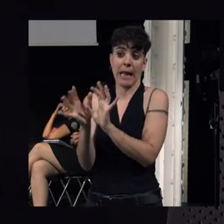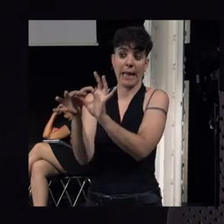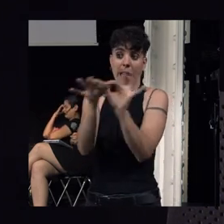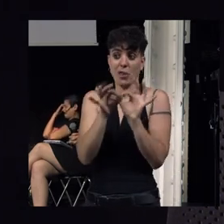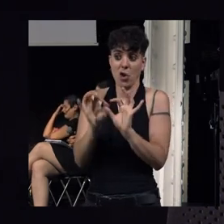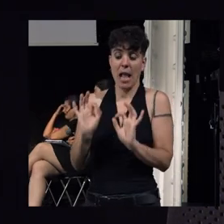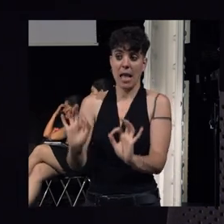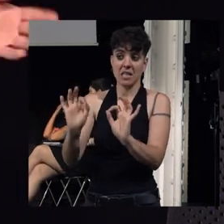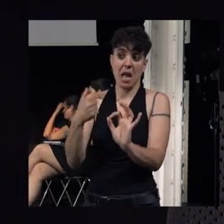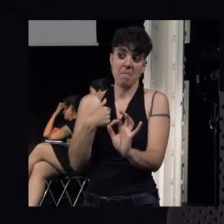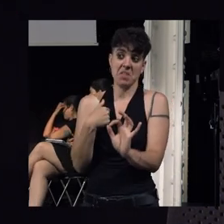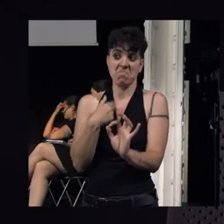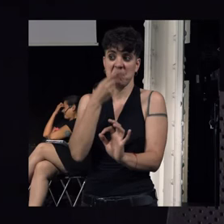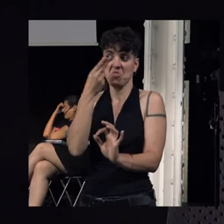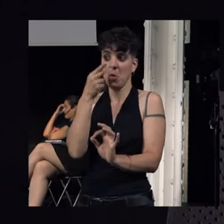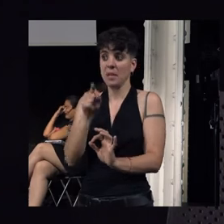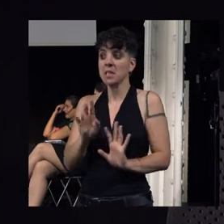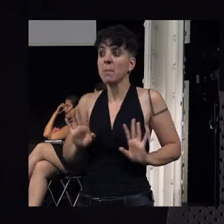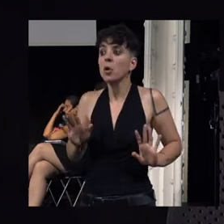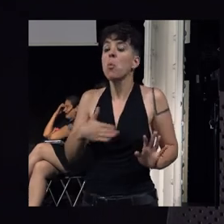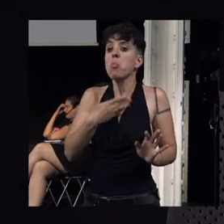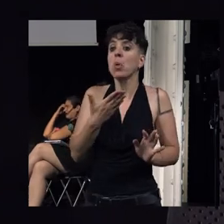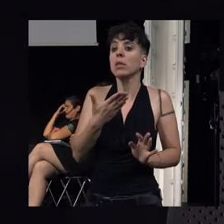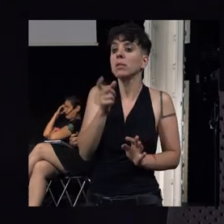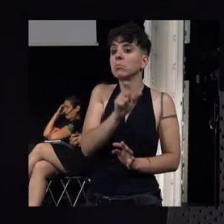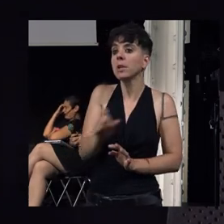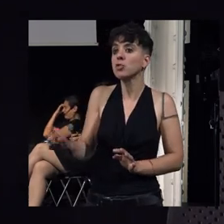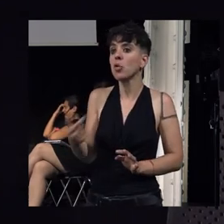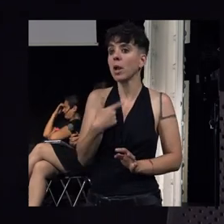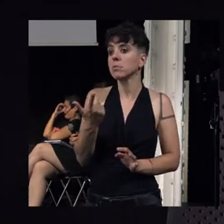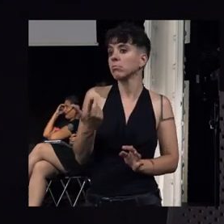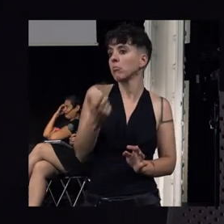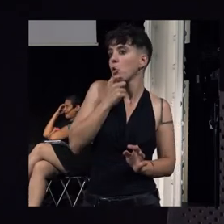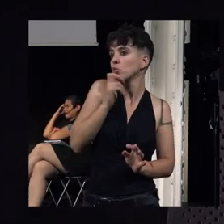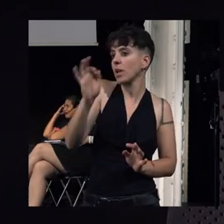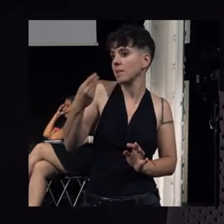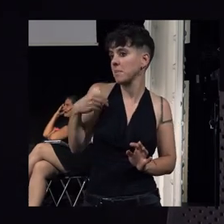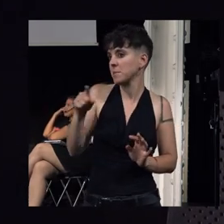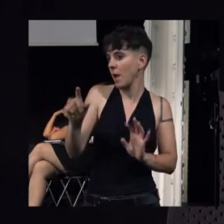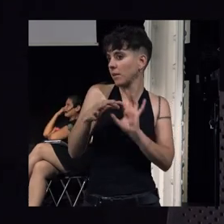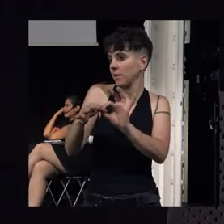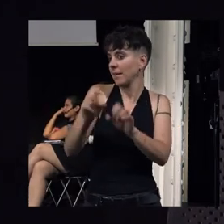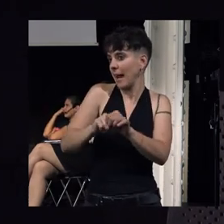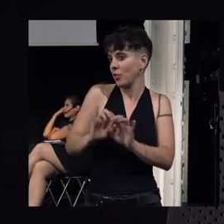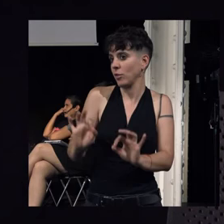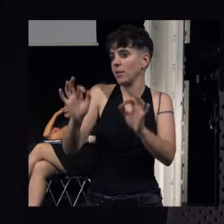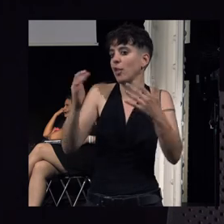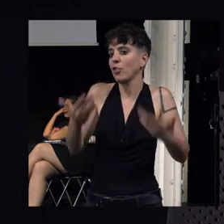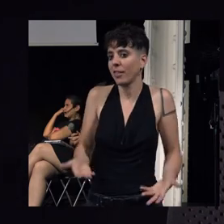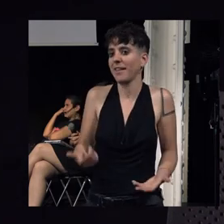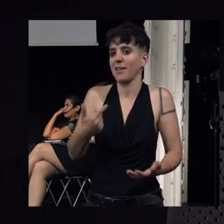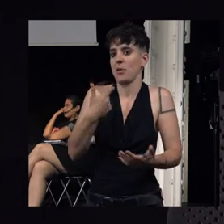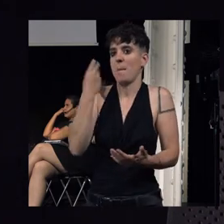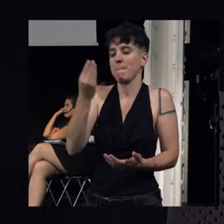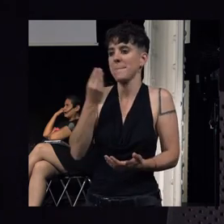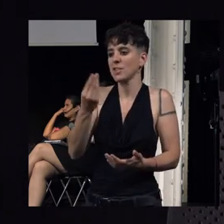No, para mí no me checa, pero habrá gente a quien sí le cheque ese intercambio. Entonces, yo creo que aquí la lección más bien sería